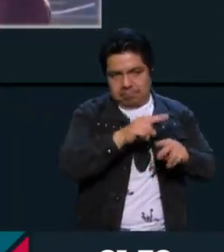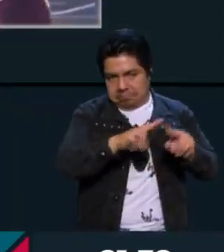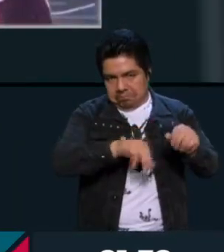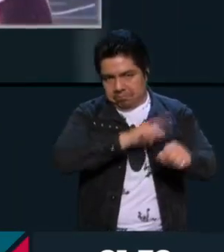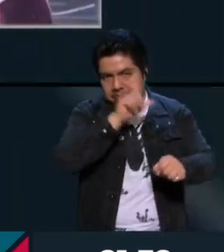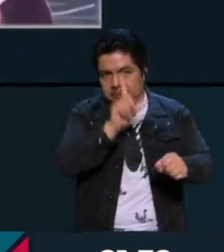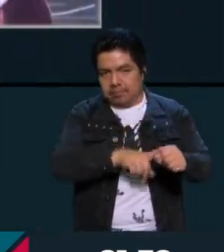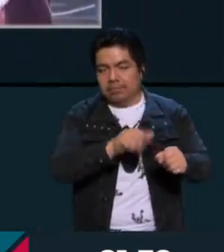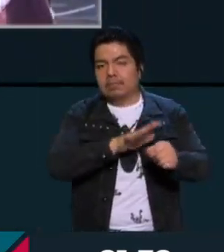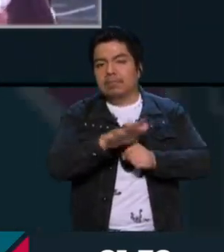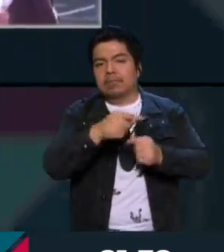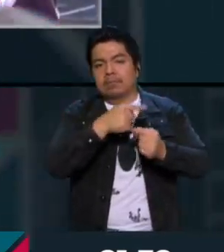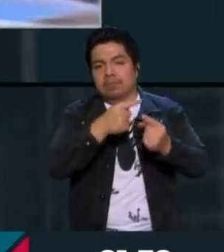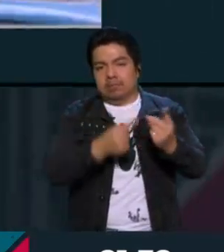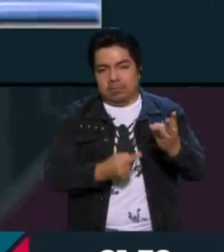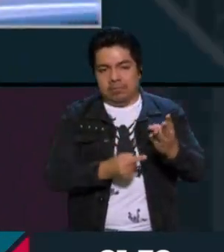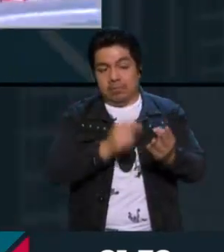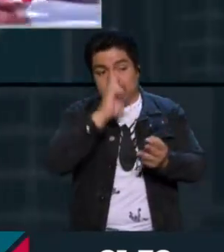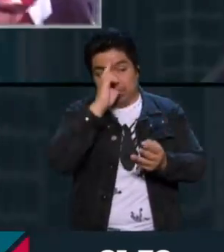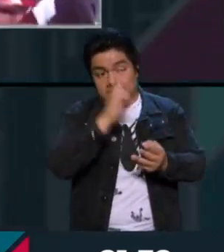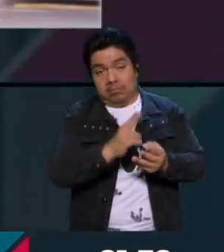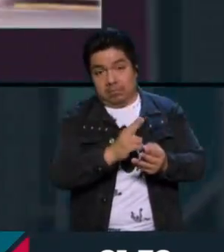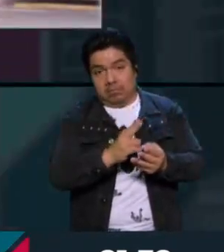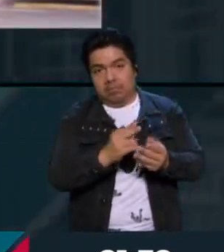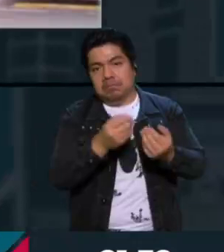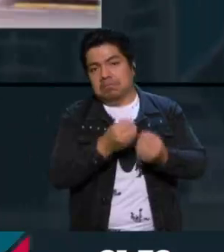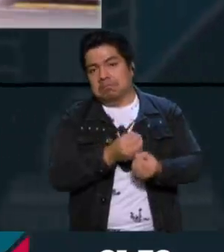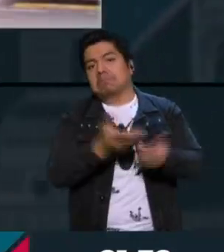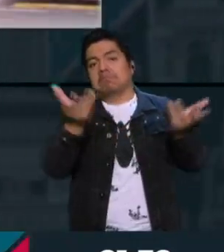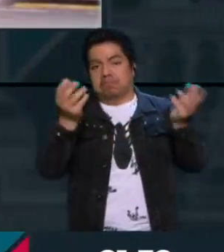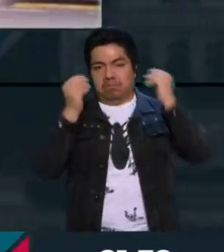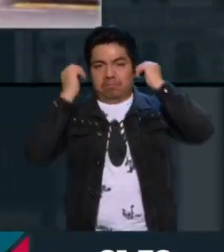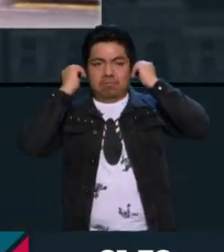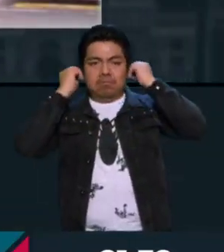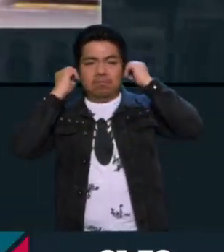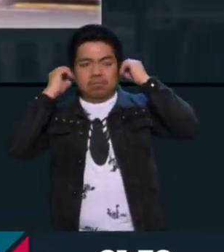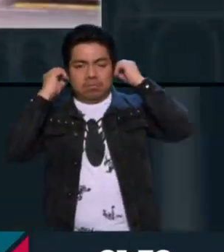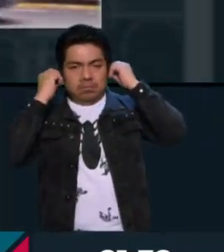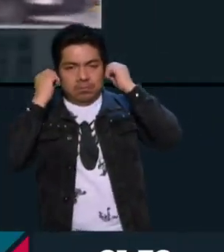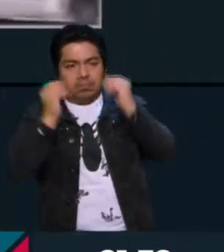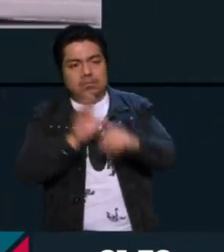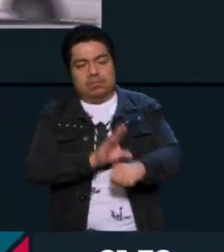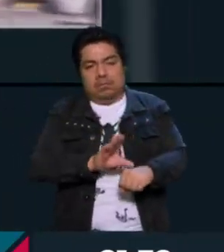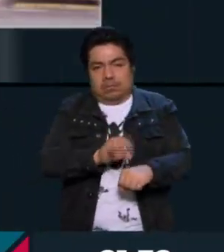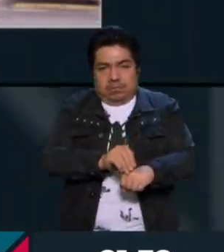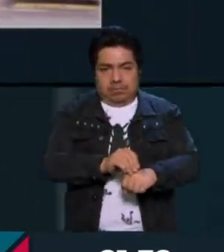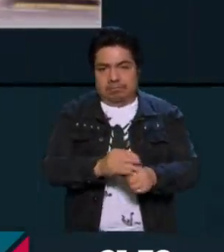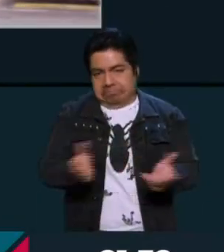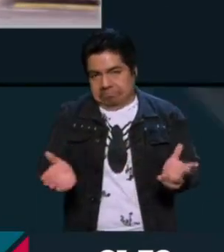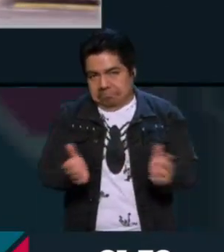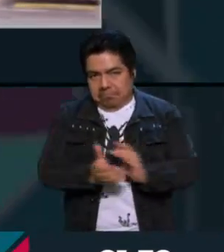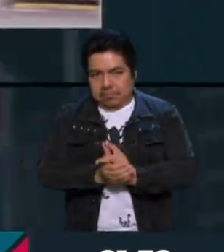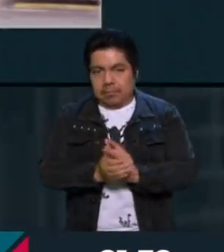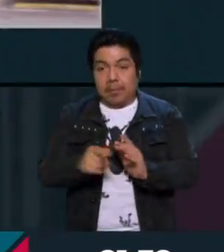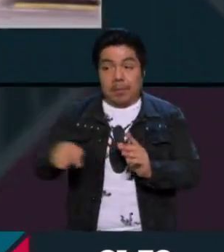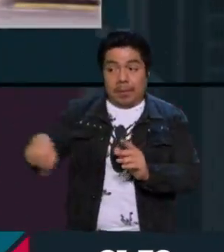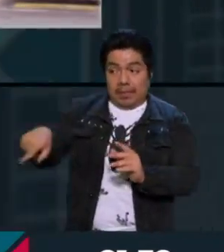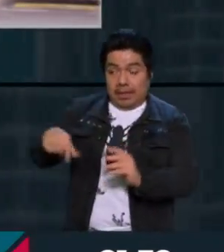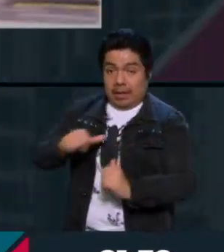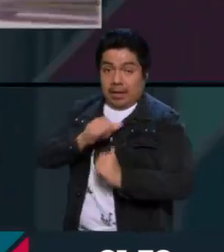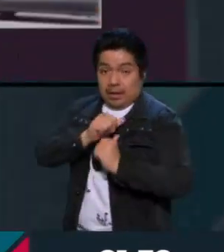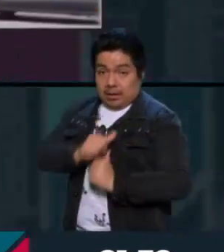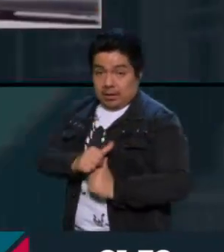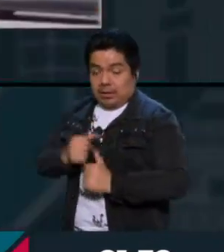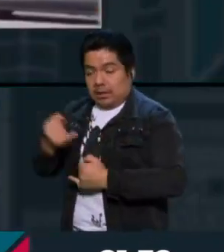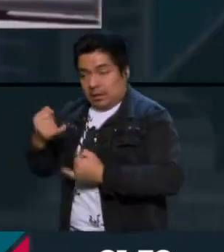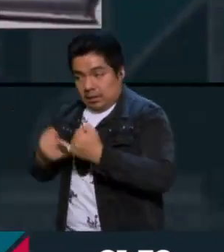particulares, todo lo que no esté prohibido expresamente se entiende permitido, ¿no? Entonces, en el caso de las autoridades, como son los jueces